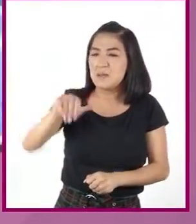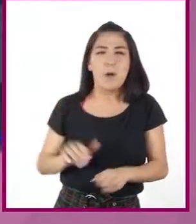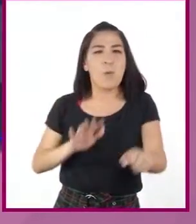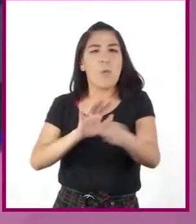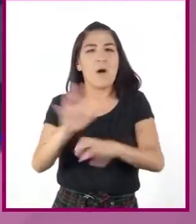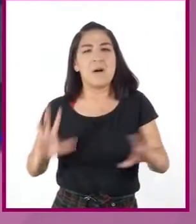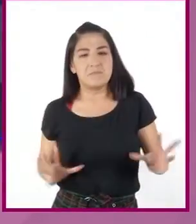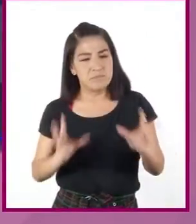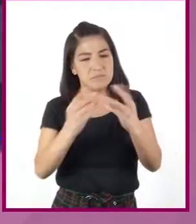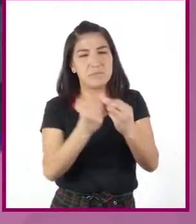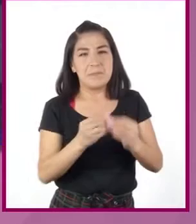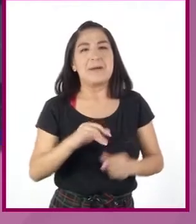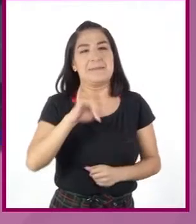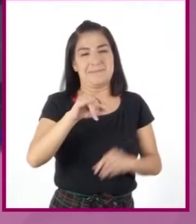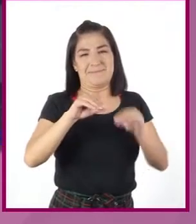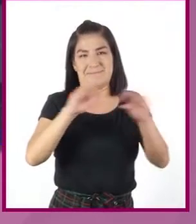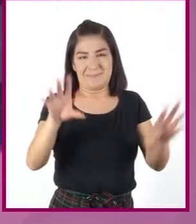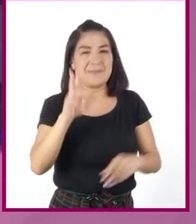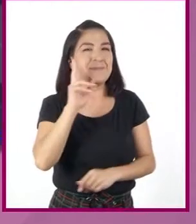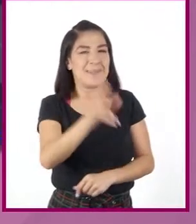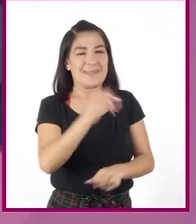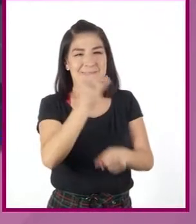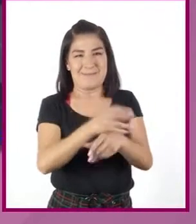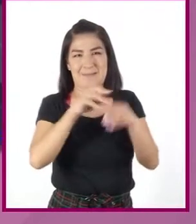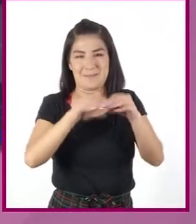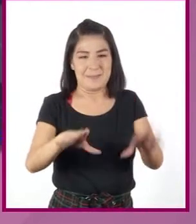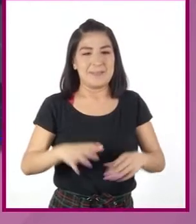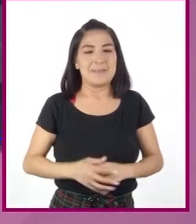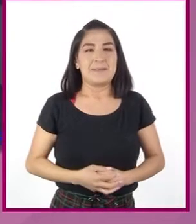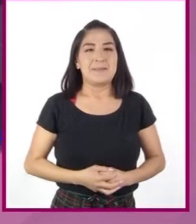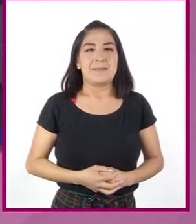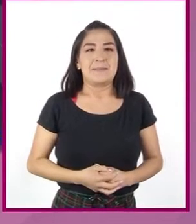elementos? Claro, veamos la siguiente información.